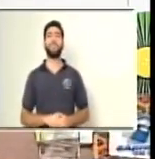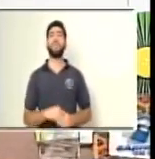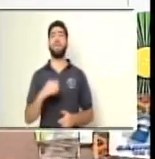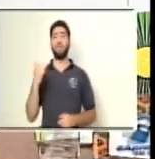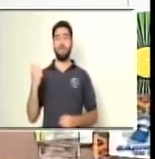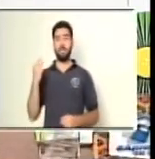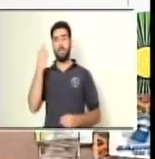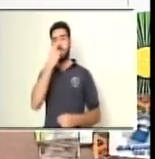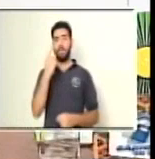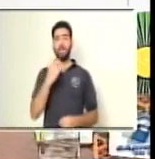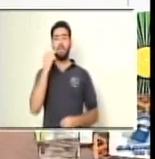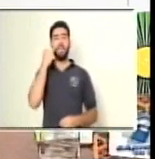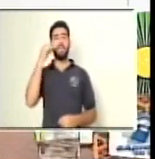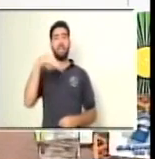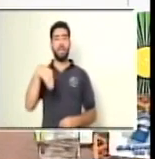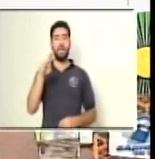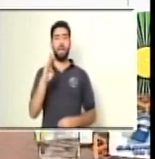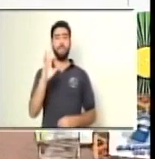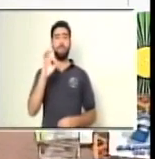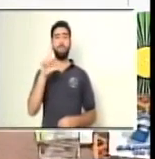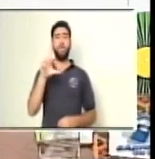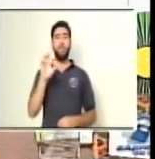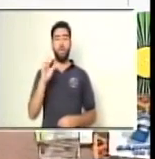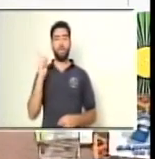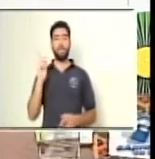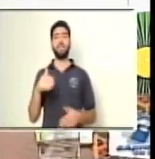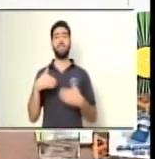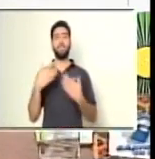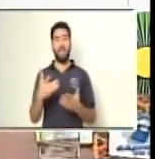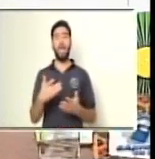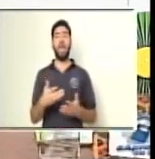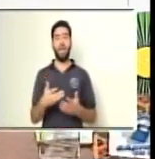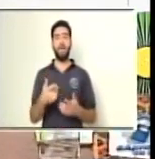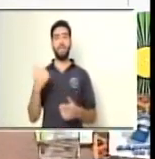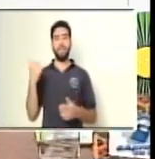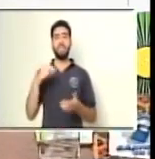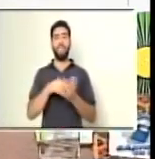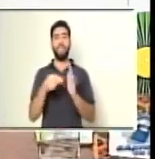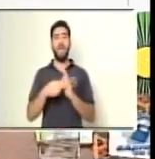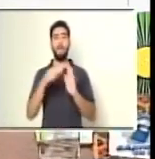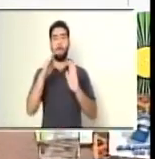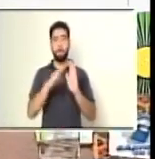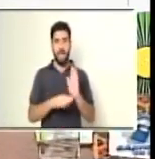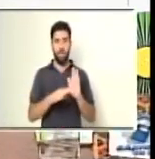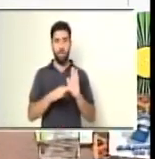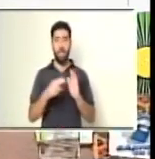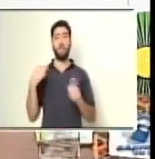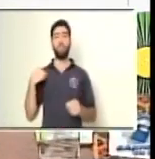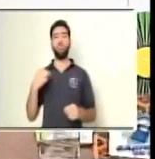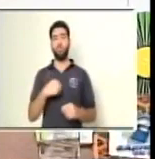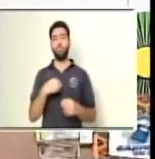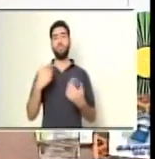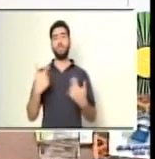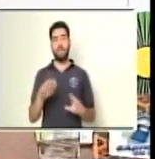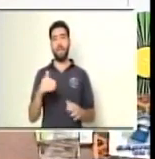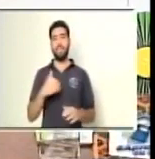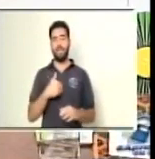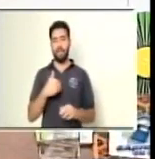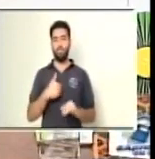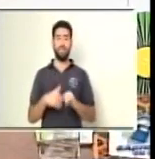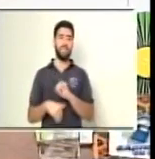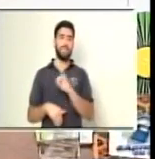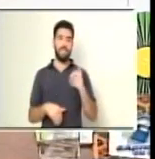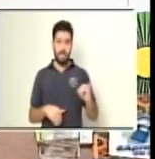nos indica que este número es menor que al que tenemos al lado